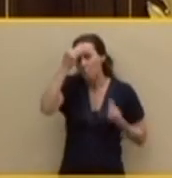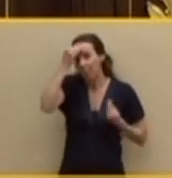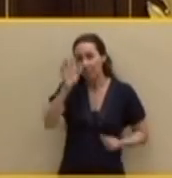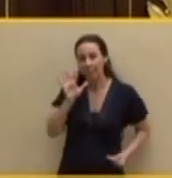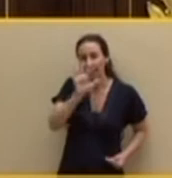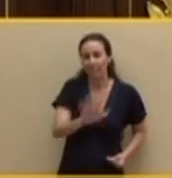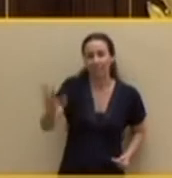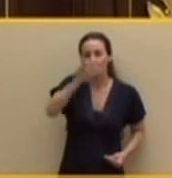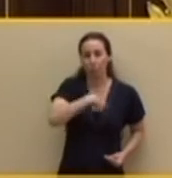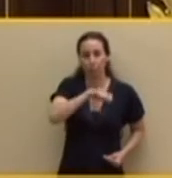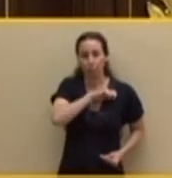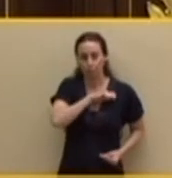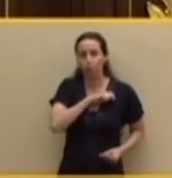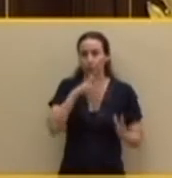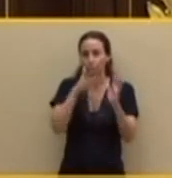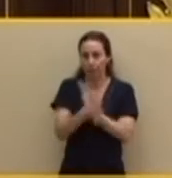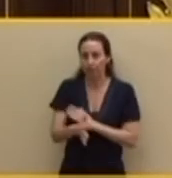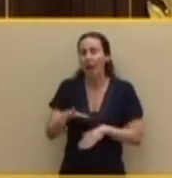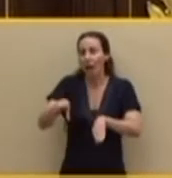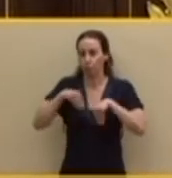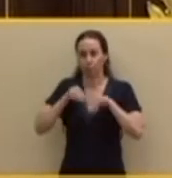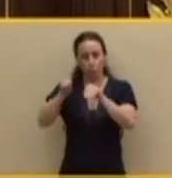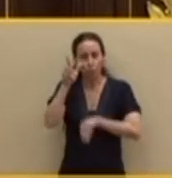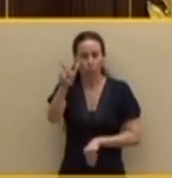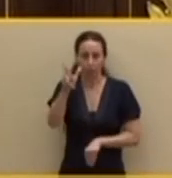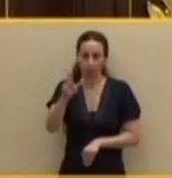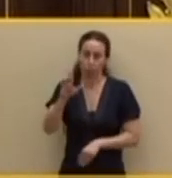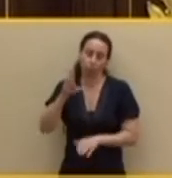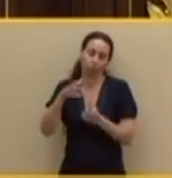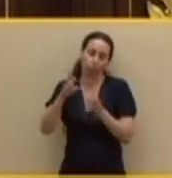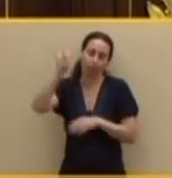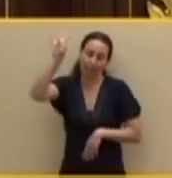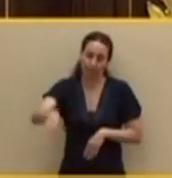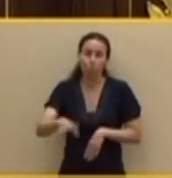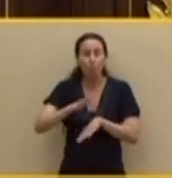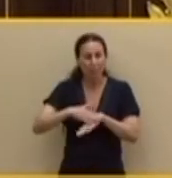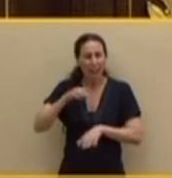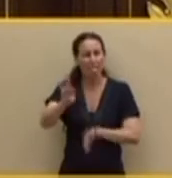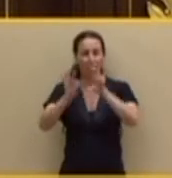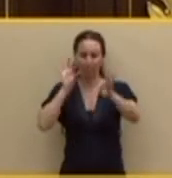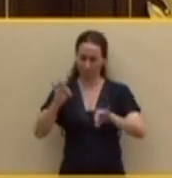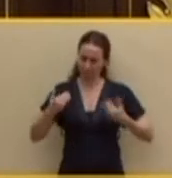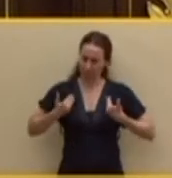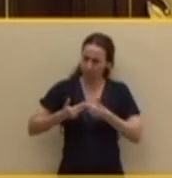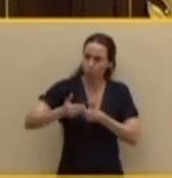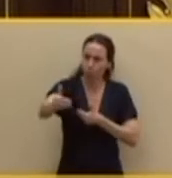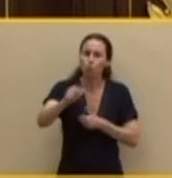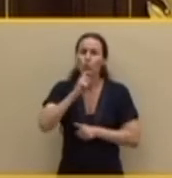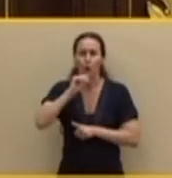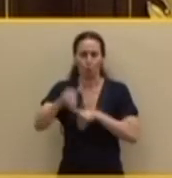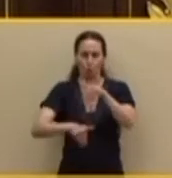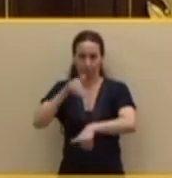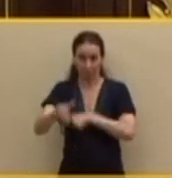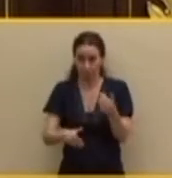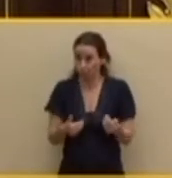del pueblo catalán a decidir su futuro en referéndum y a partir de ahí discutir en cataluña y en españa un modelo de